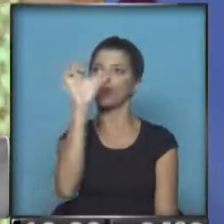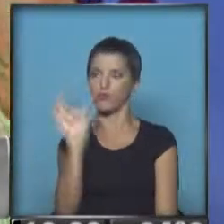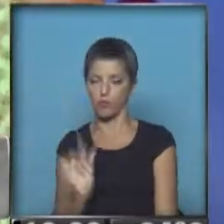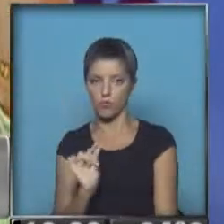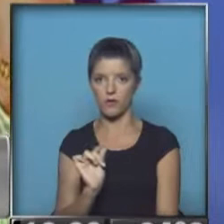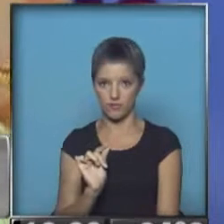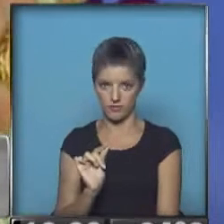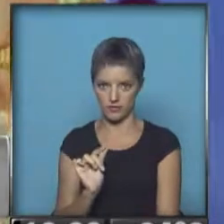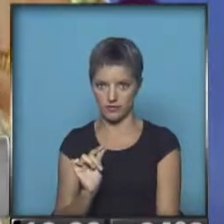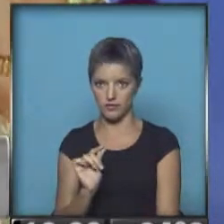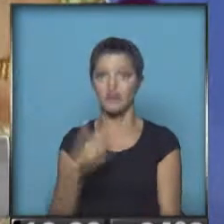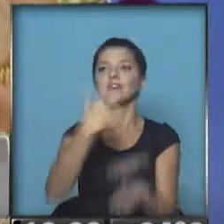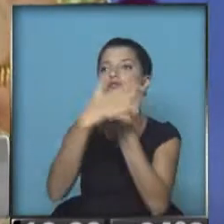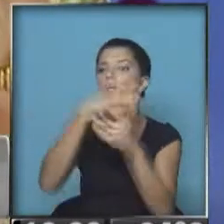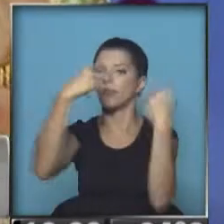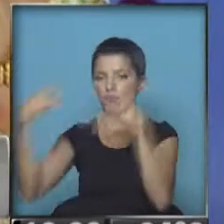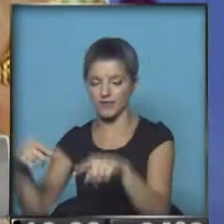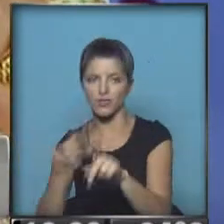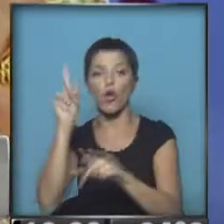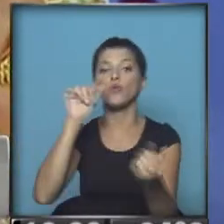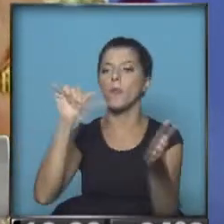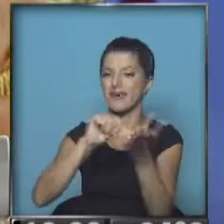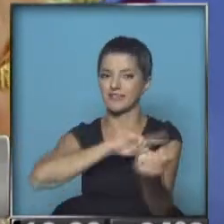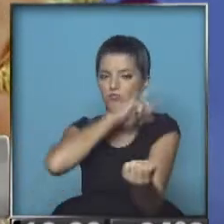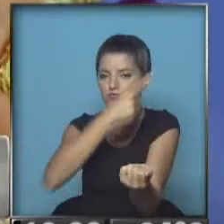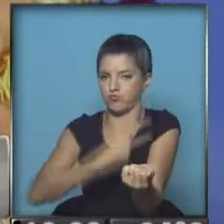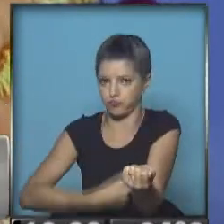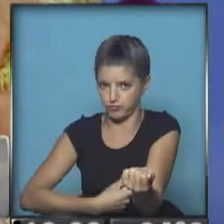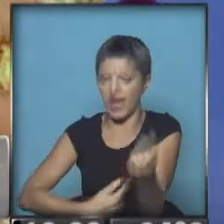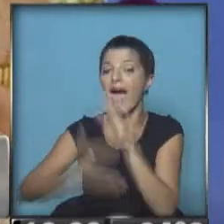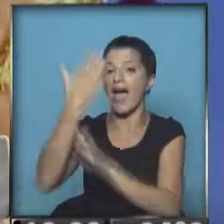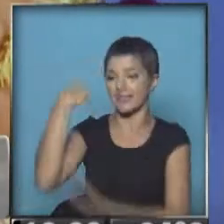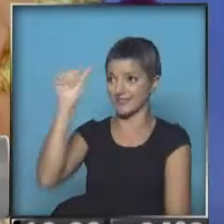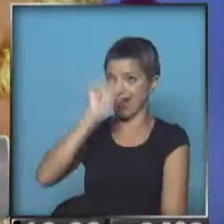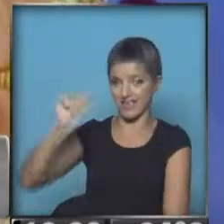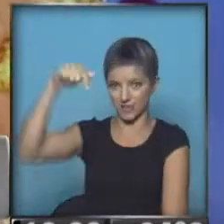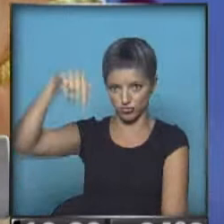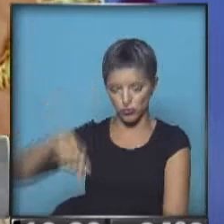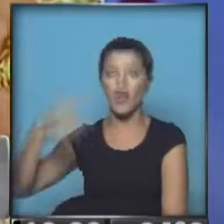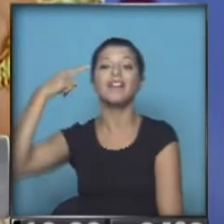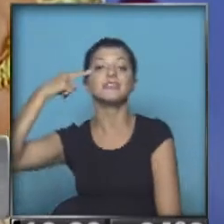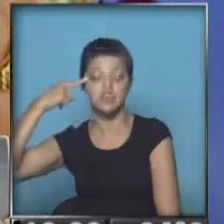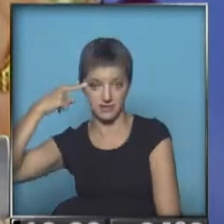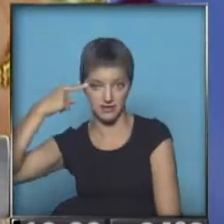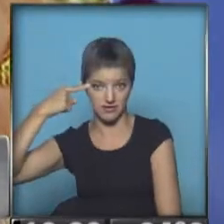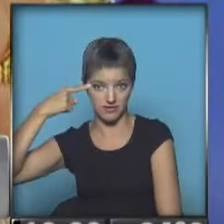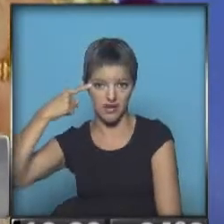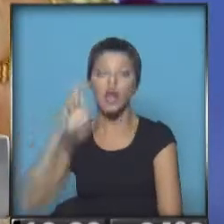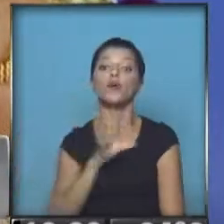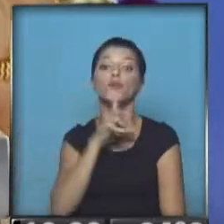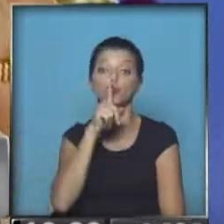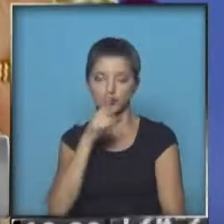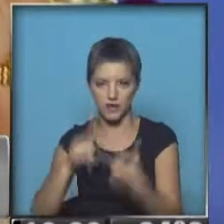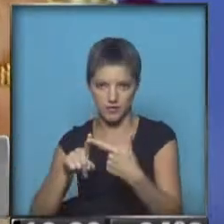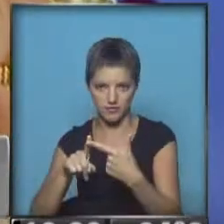multipolar, con los gigantes surgidos en el sudeste asiático, con China, con Rusia, con